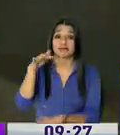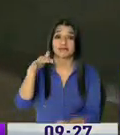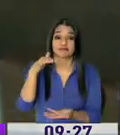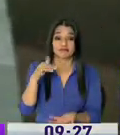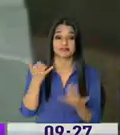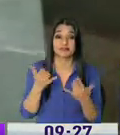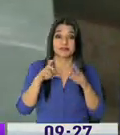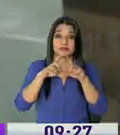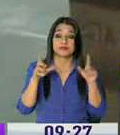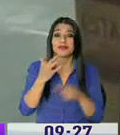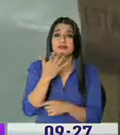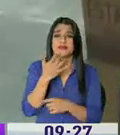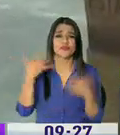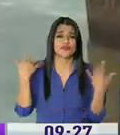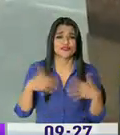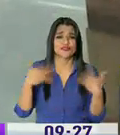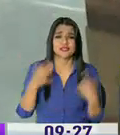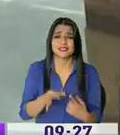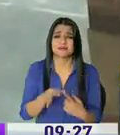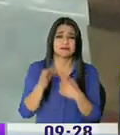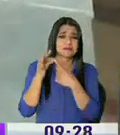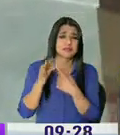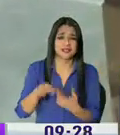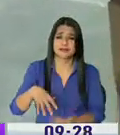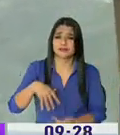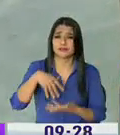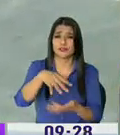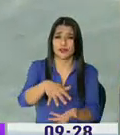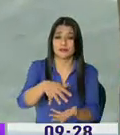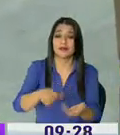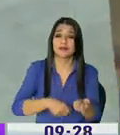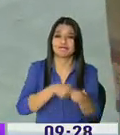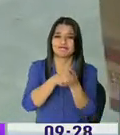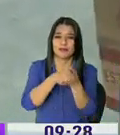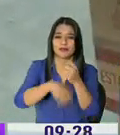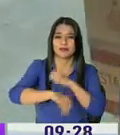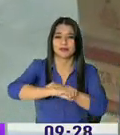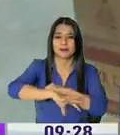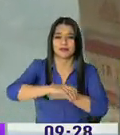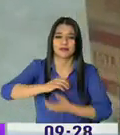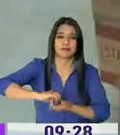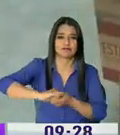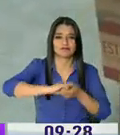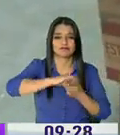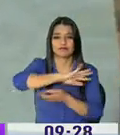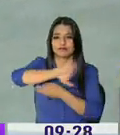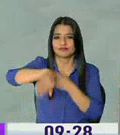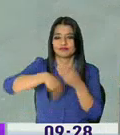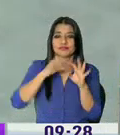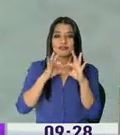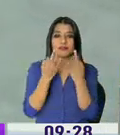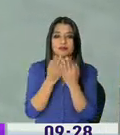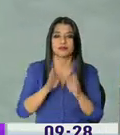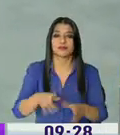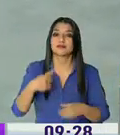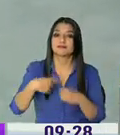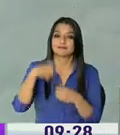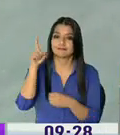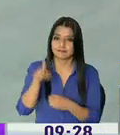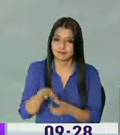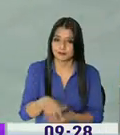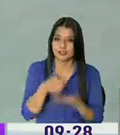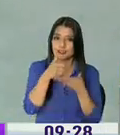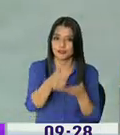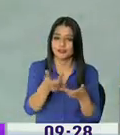Corporación Favorita históricamente ha donado a esta campaña solidaria para todas las familias quiteñas que requieren de nuestra ayuda